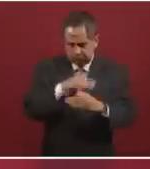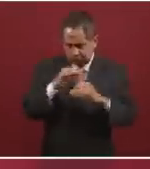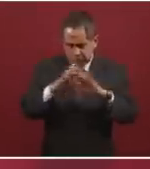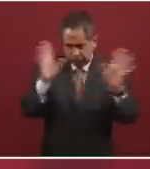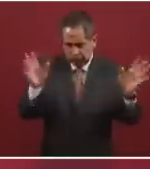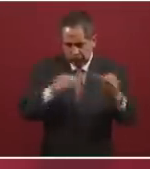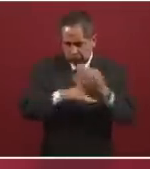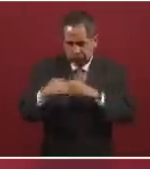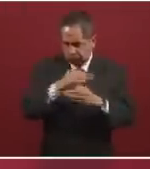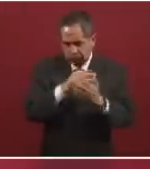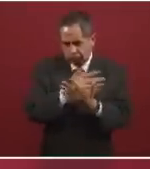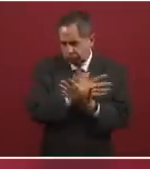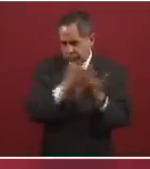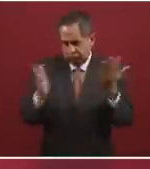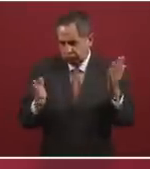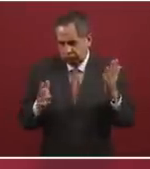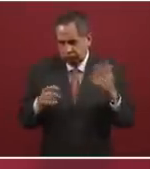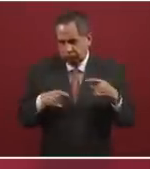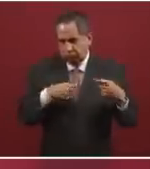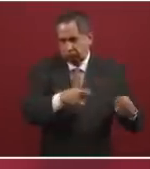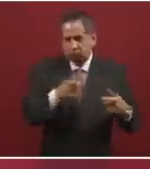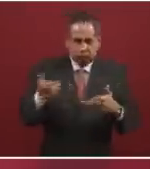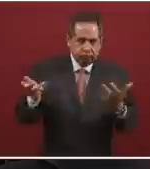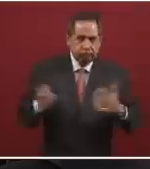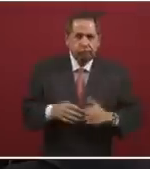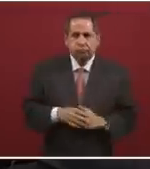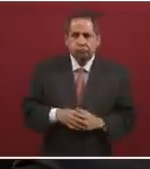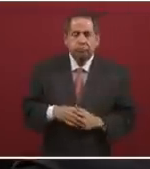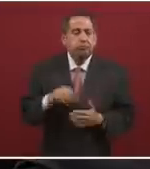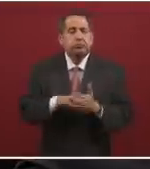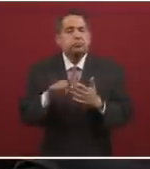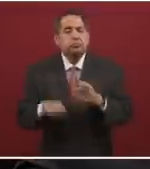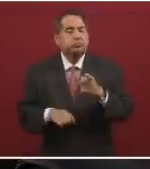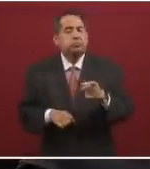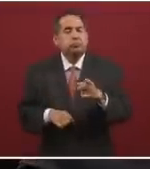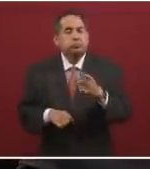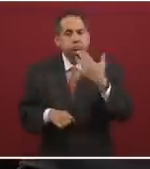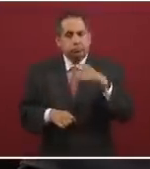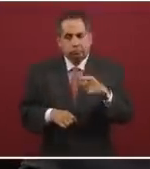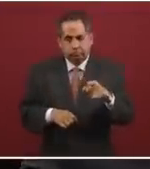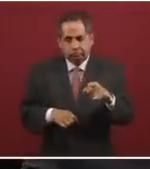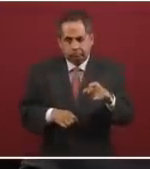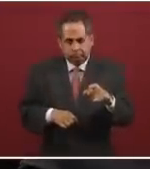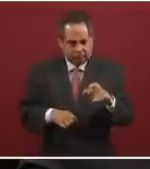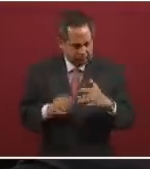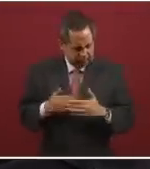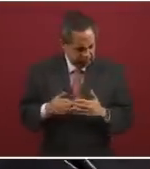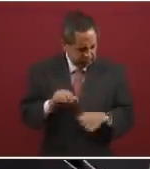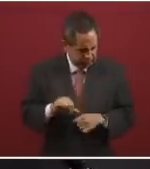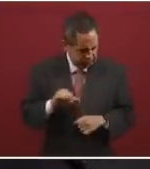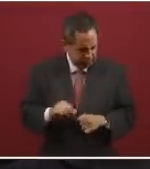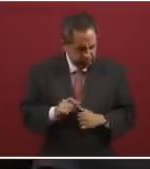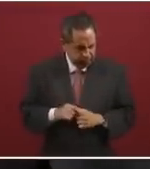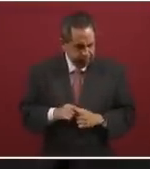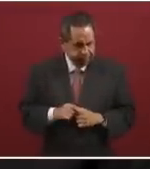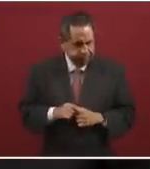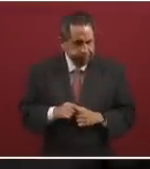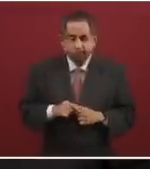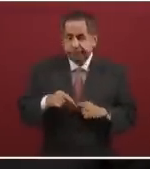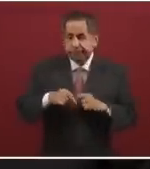En general, en todo lo que se lleva a cabo. Por ejemplo, estamos ahora con un